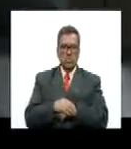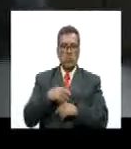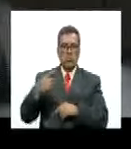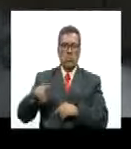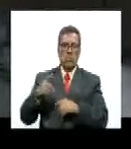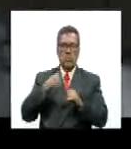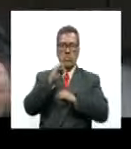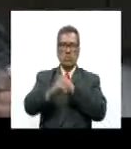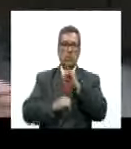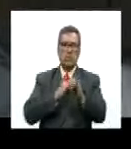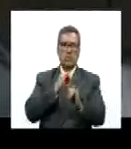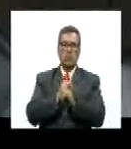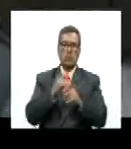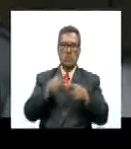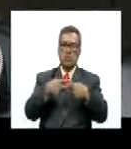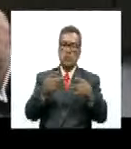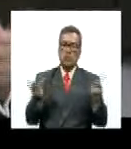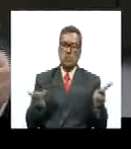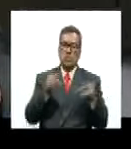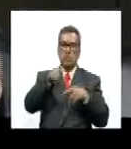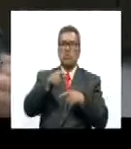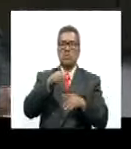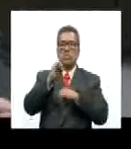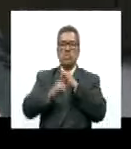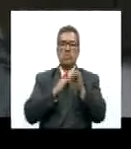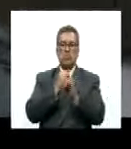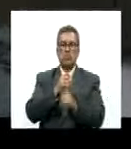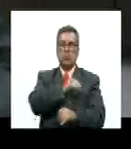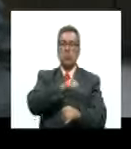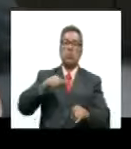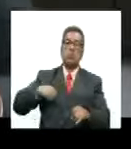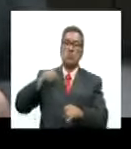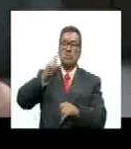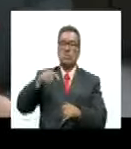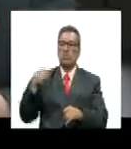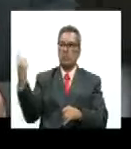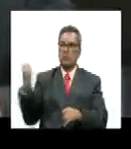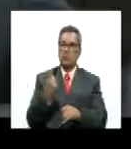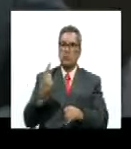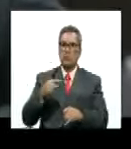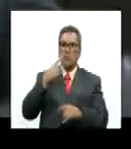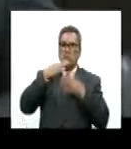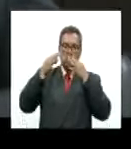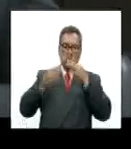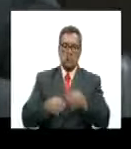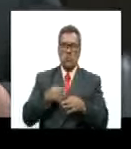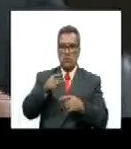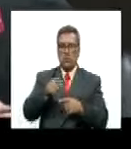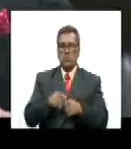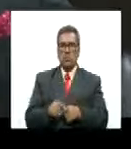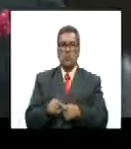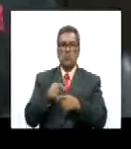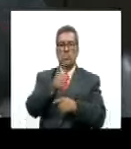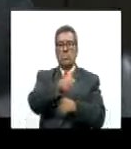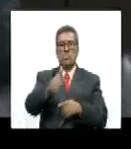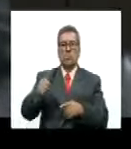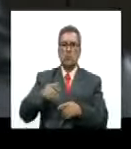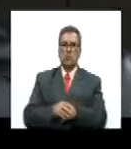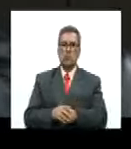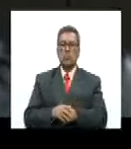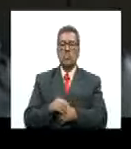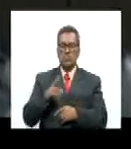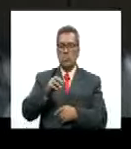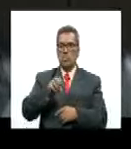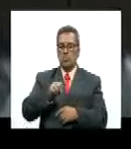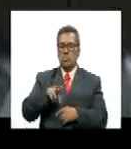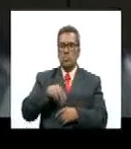derecho internacional público y del derecho internacional privado, que viene a darle garantías a las partes, como bien